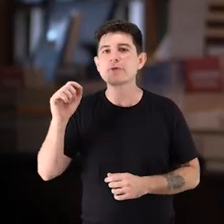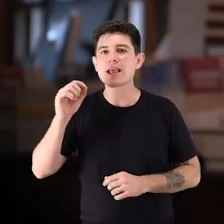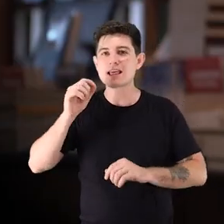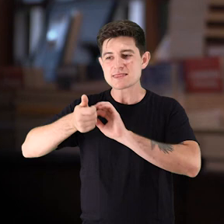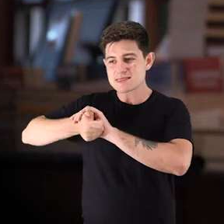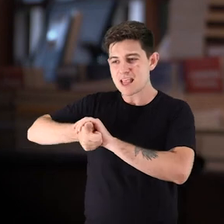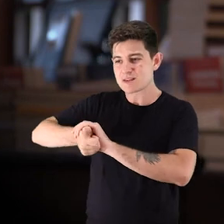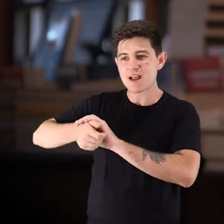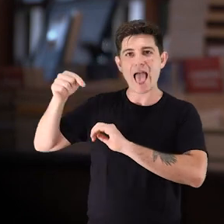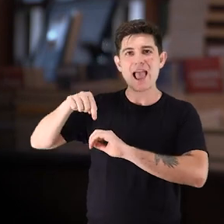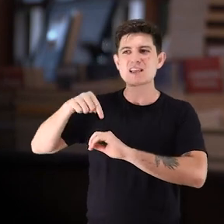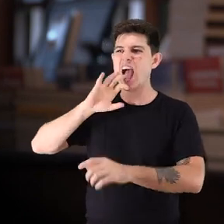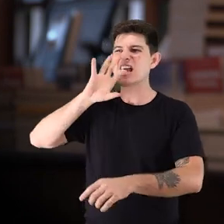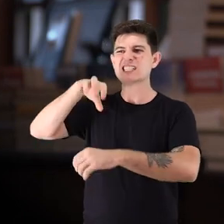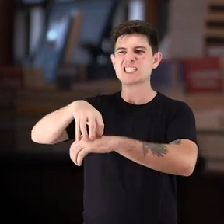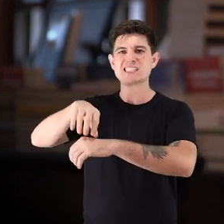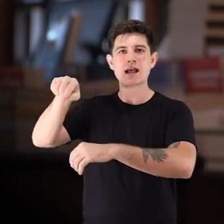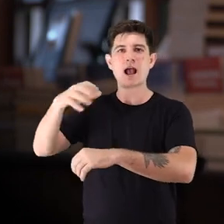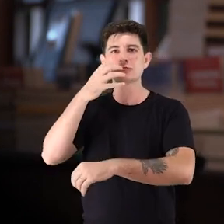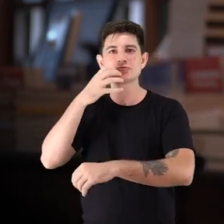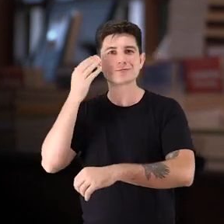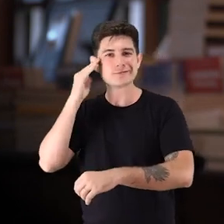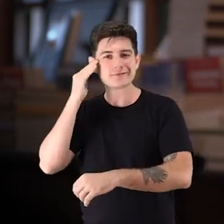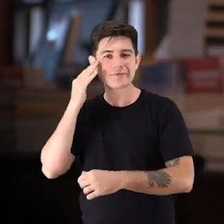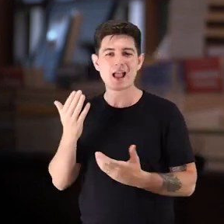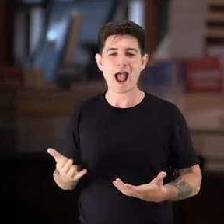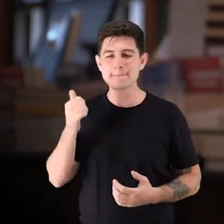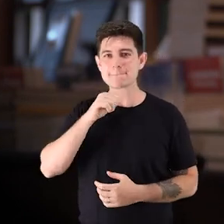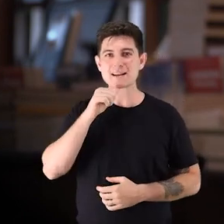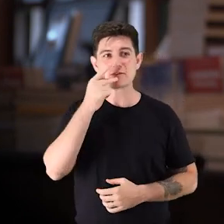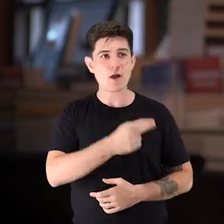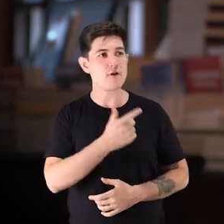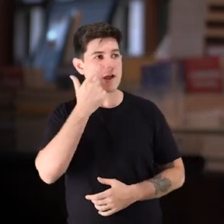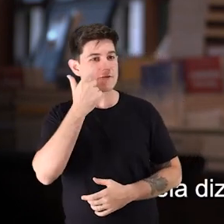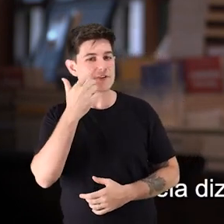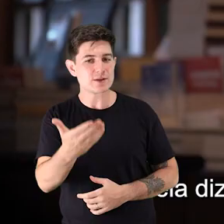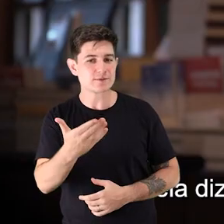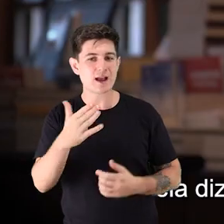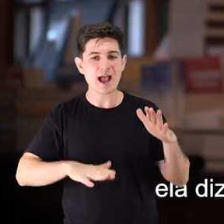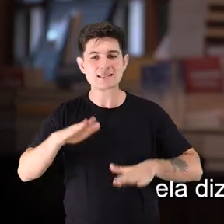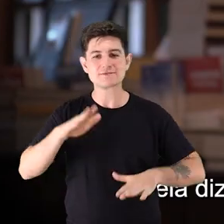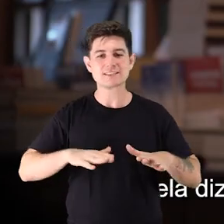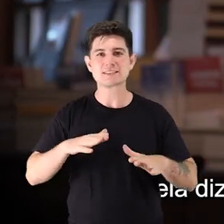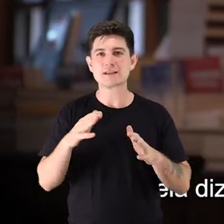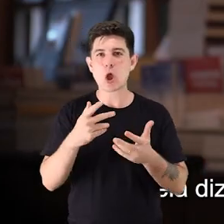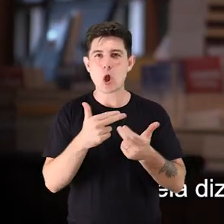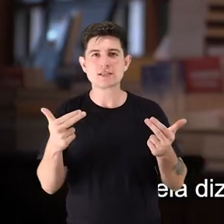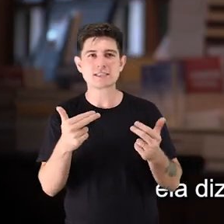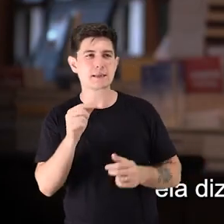lá e ela que morde o cachorro, dá uma mordida no nariz do cachorro. Aí a menina furacão, ela diz, tá